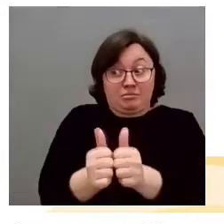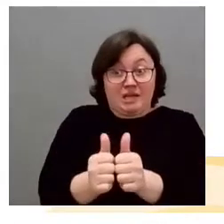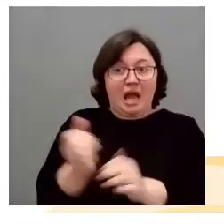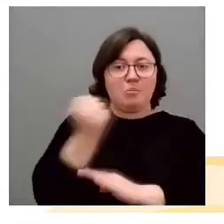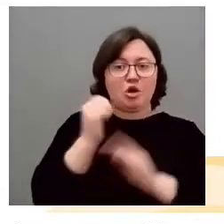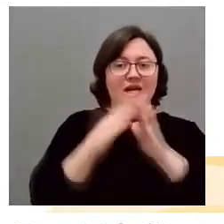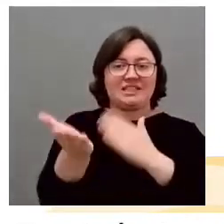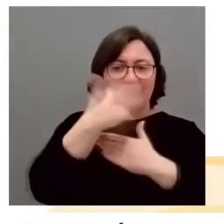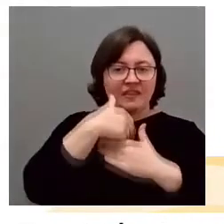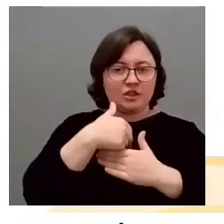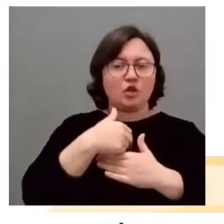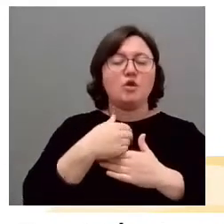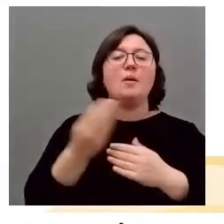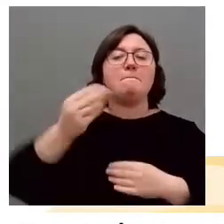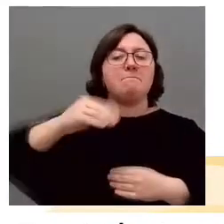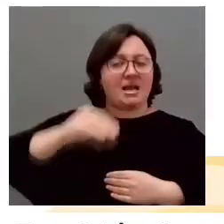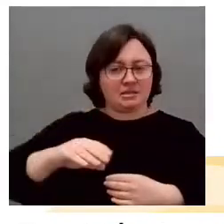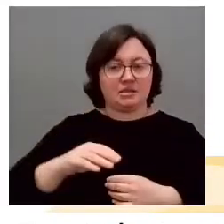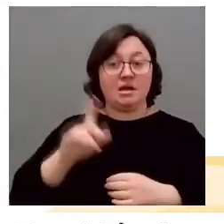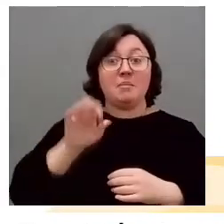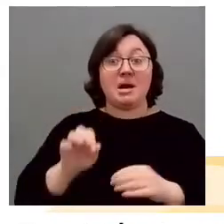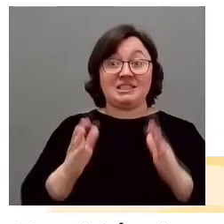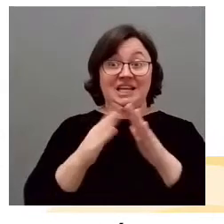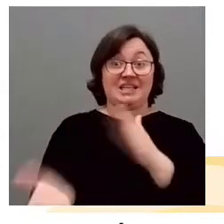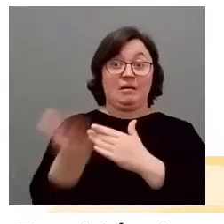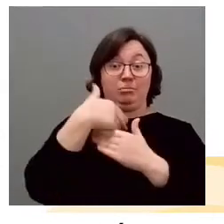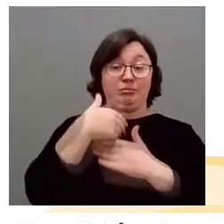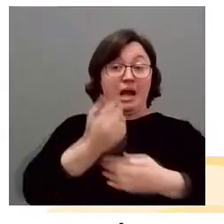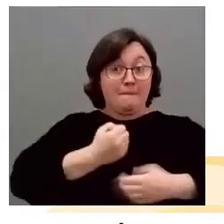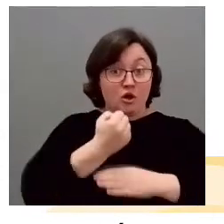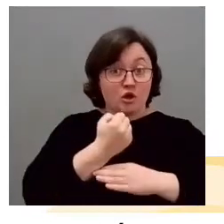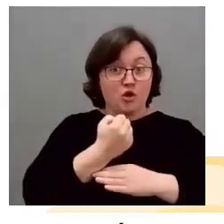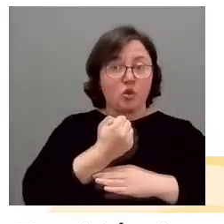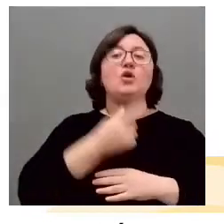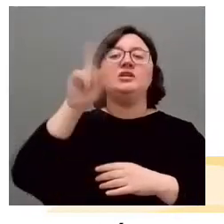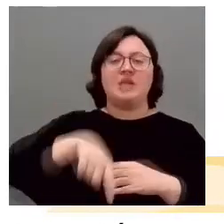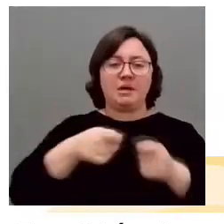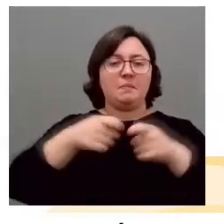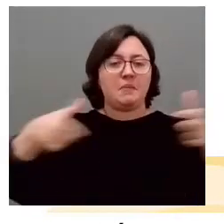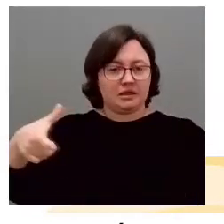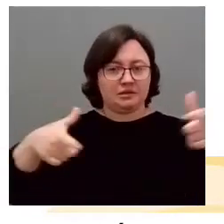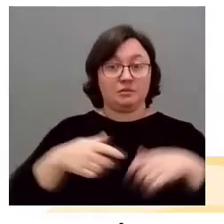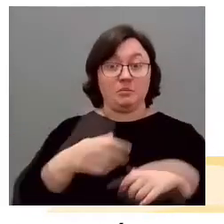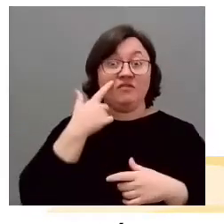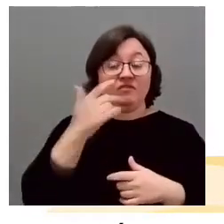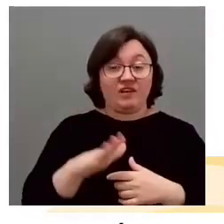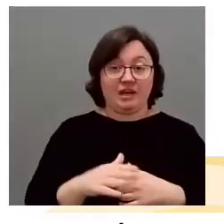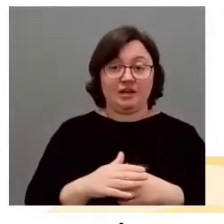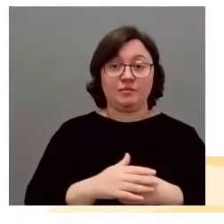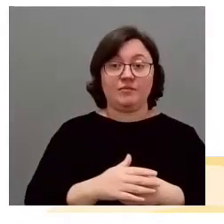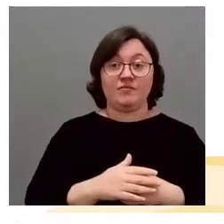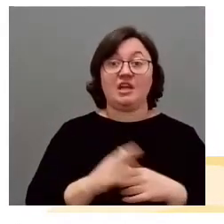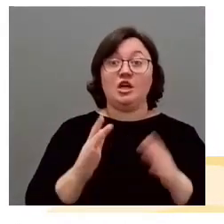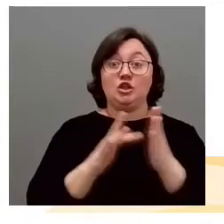hogar y la asistencia domiciliaria, pues porque fijaros, en este momento hasta esa ayuda